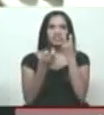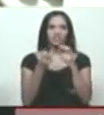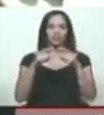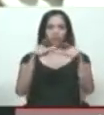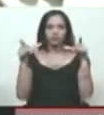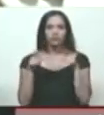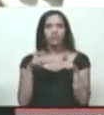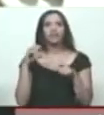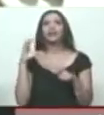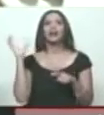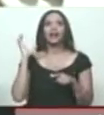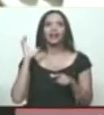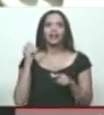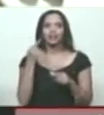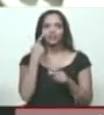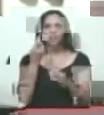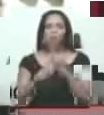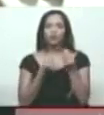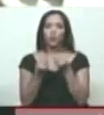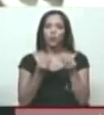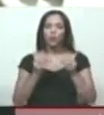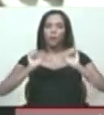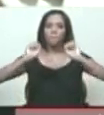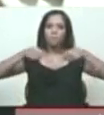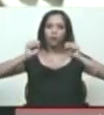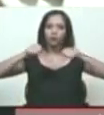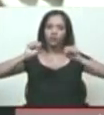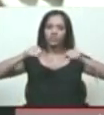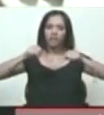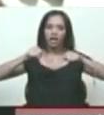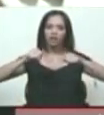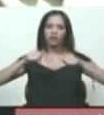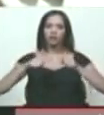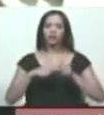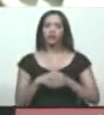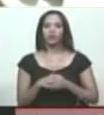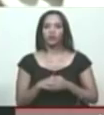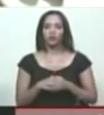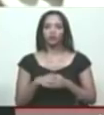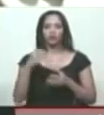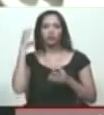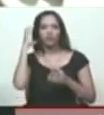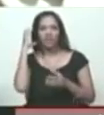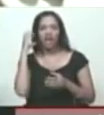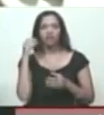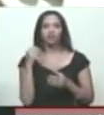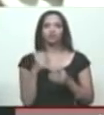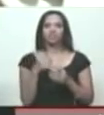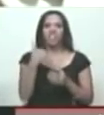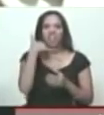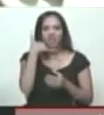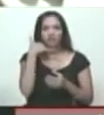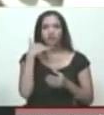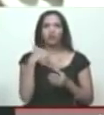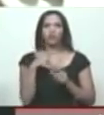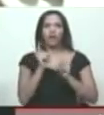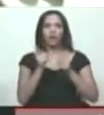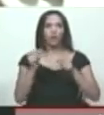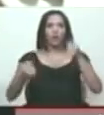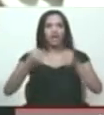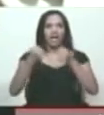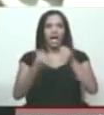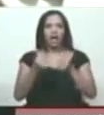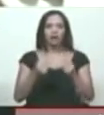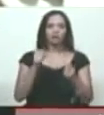Caracas y viendo cómo los motorizados, con sus radios, con sus teléfonos, los motorizados, el que tiene algún carrito,